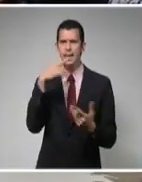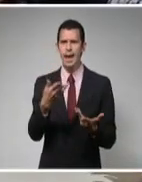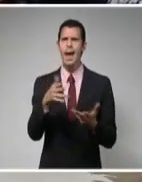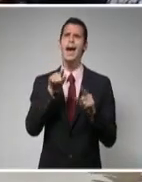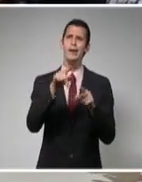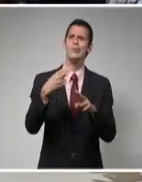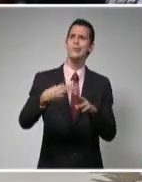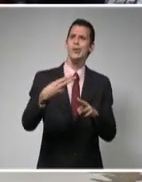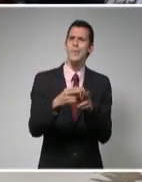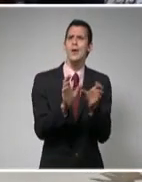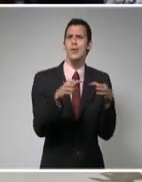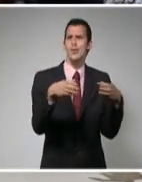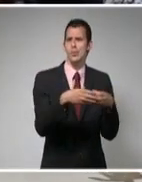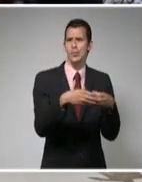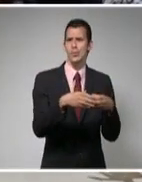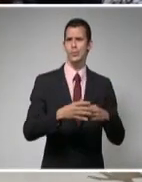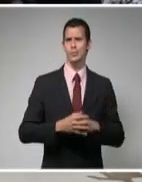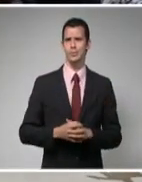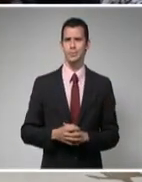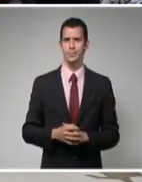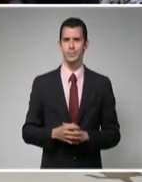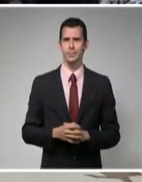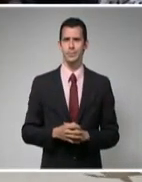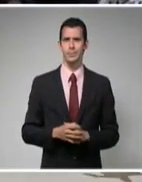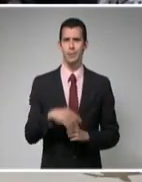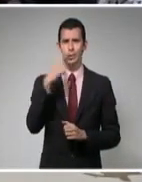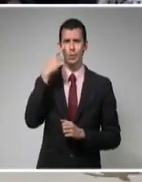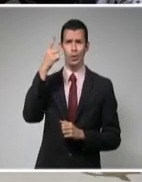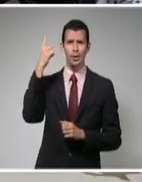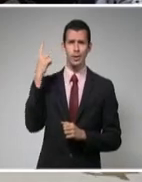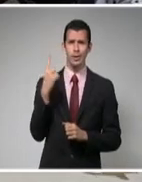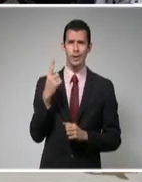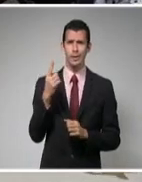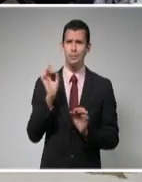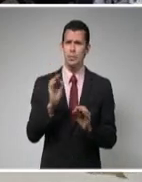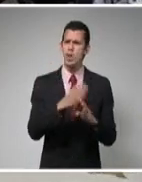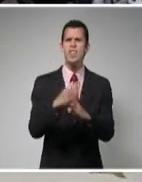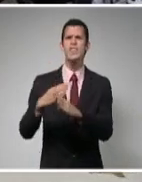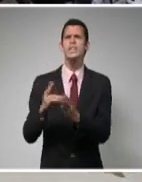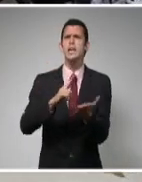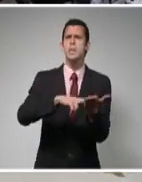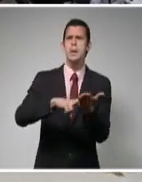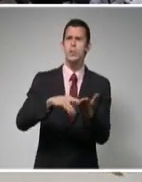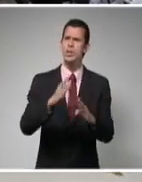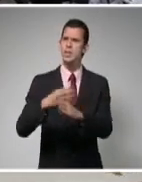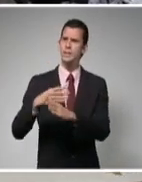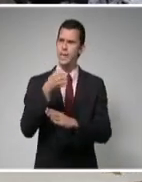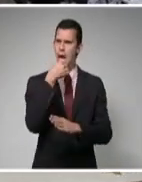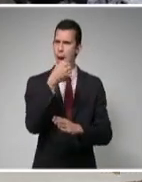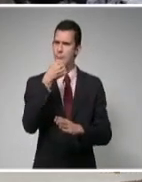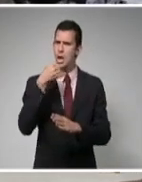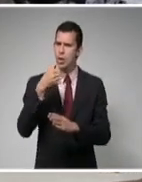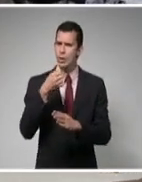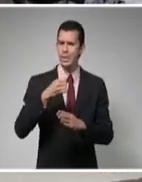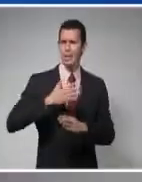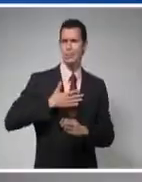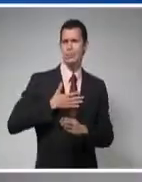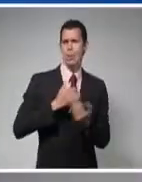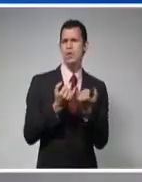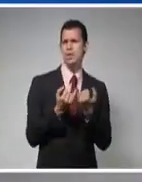nacional, juégala, 27N, MCI, bien. Algunos de los que tenemos ahí en